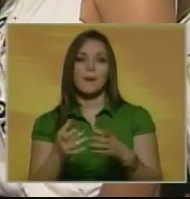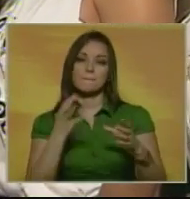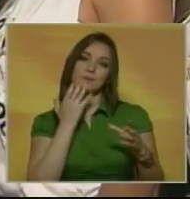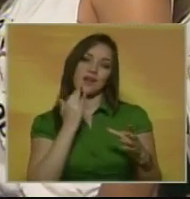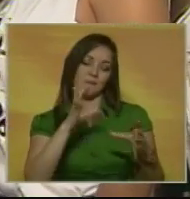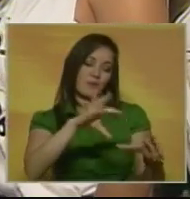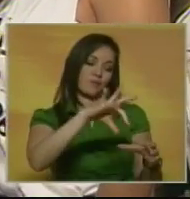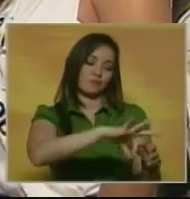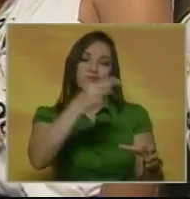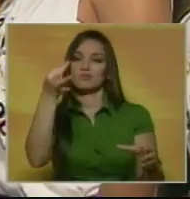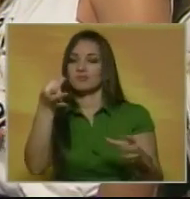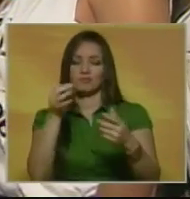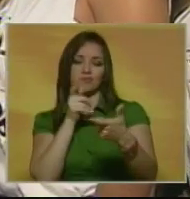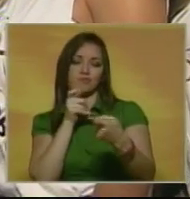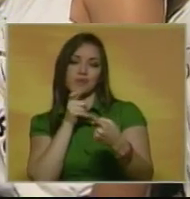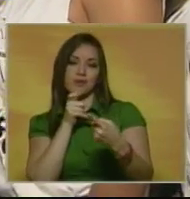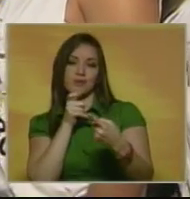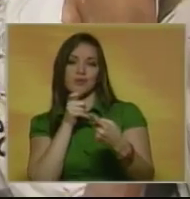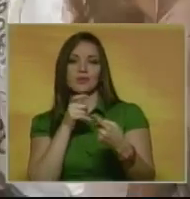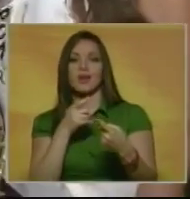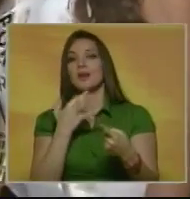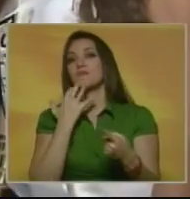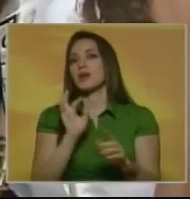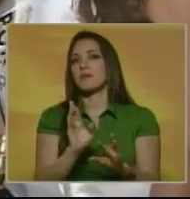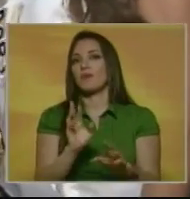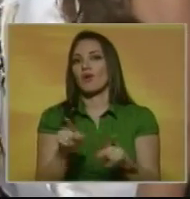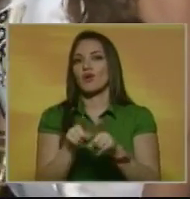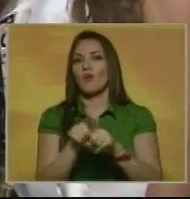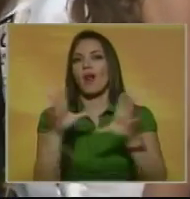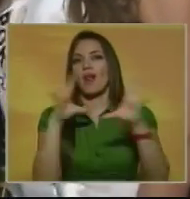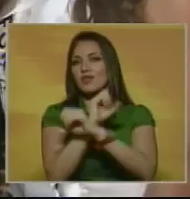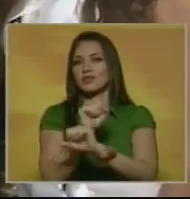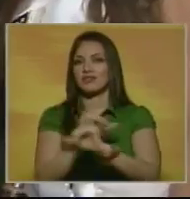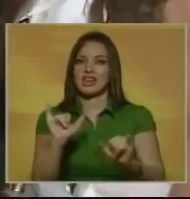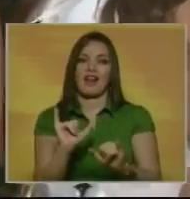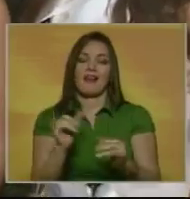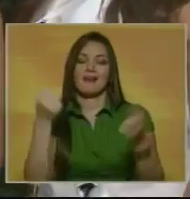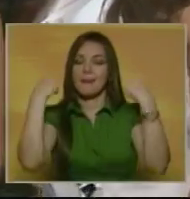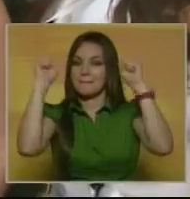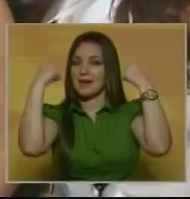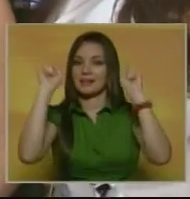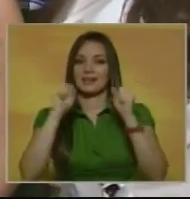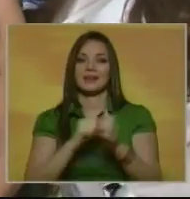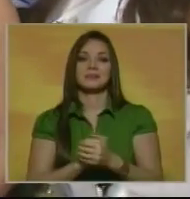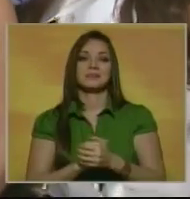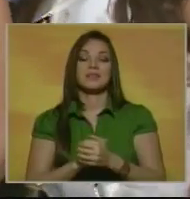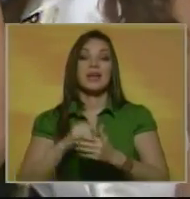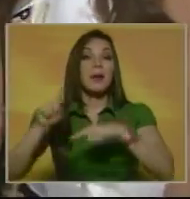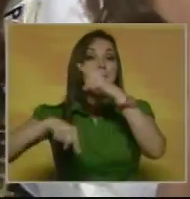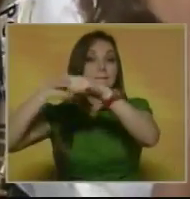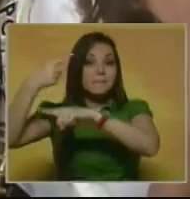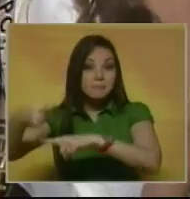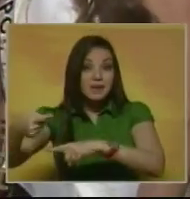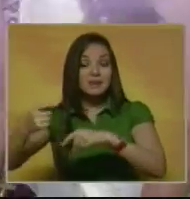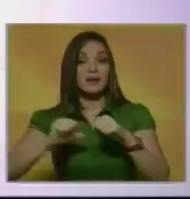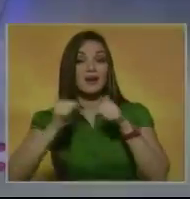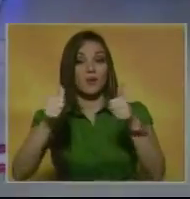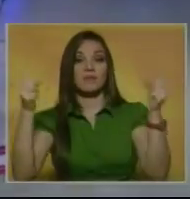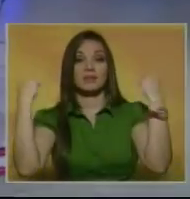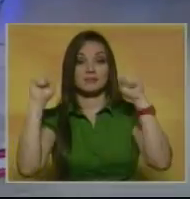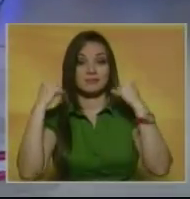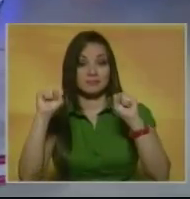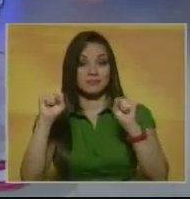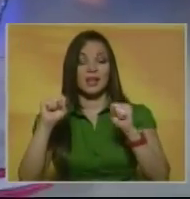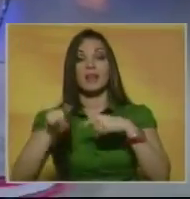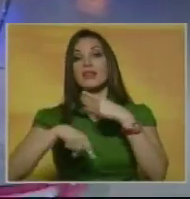una pregunta y respondías como si estuvieses en la noche final. Ya mañana empiezan los ensayos y bueno, darle duro para que la última noche todo quede perfecto.